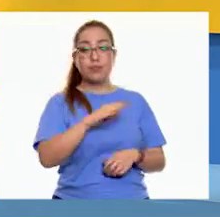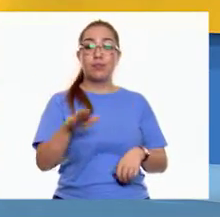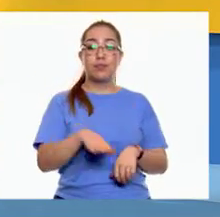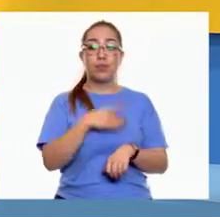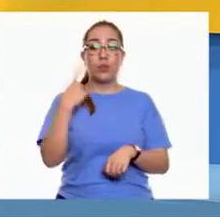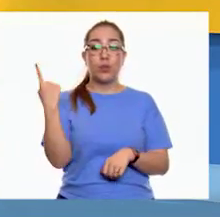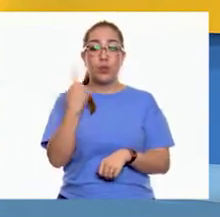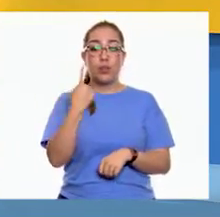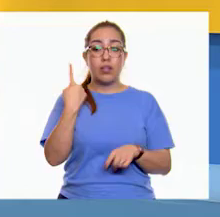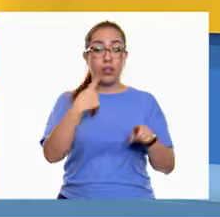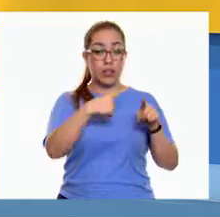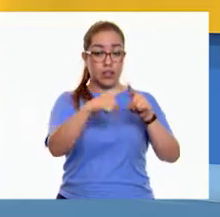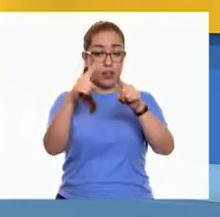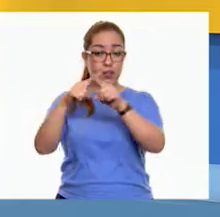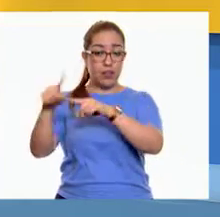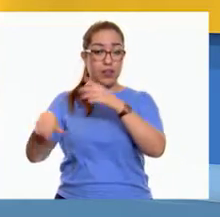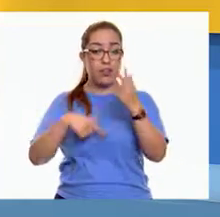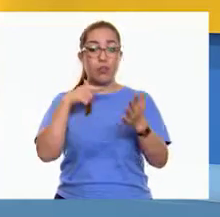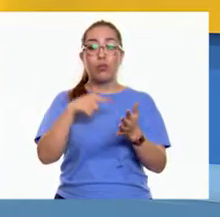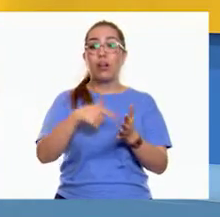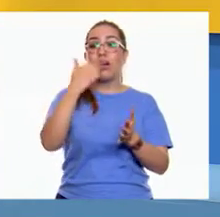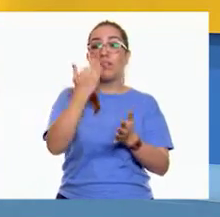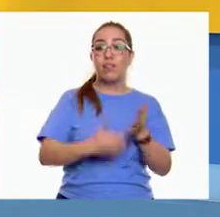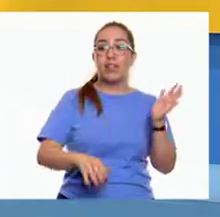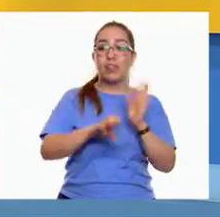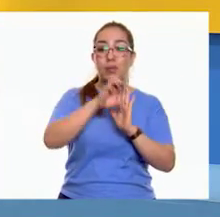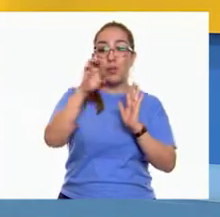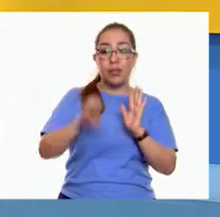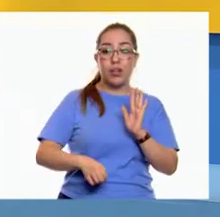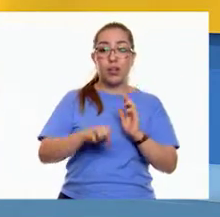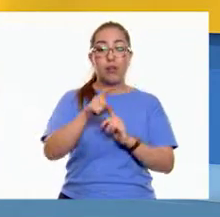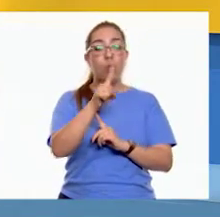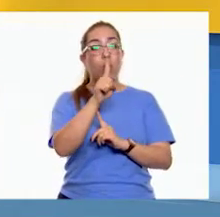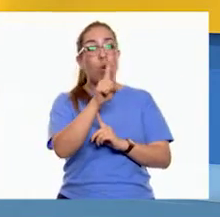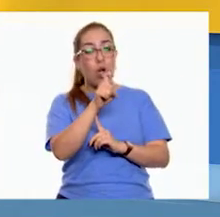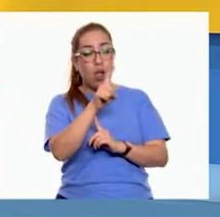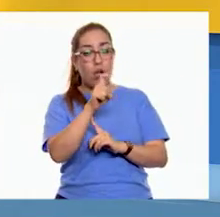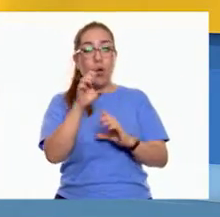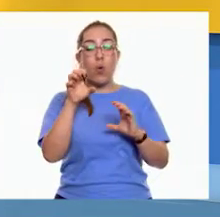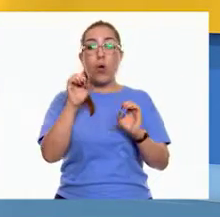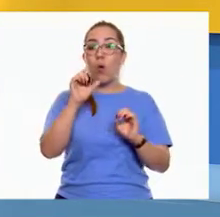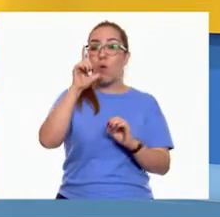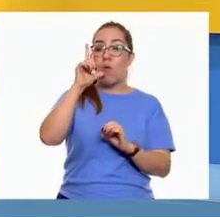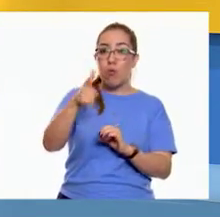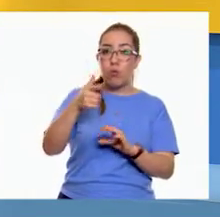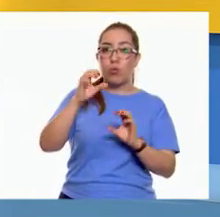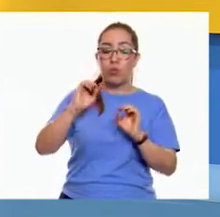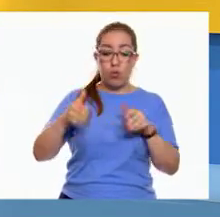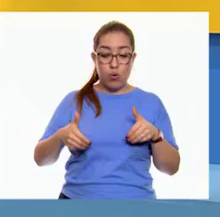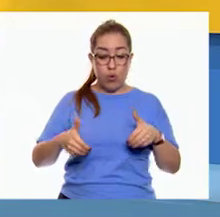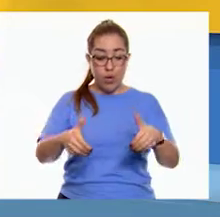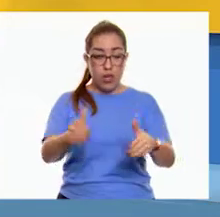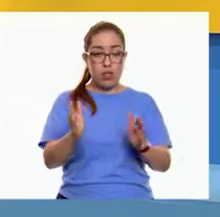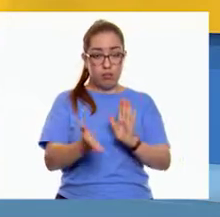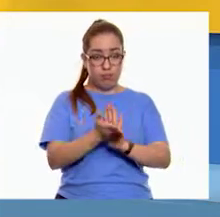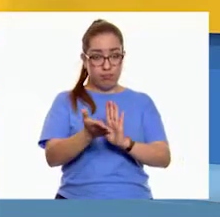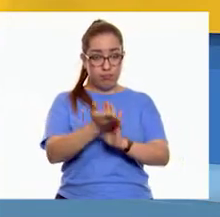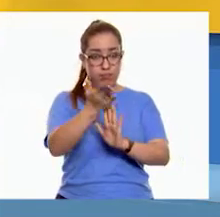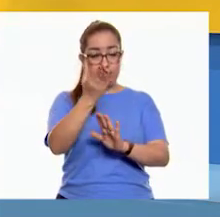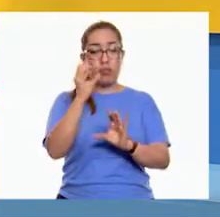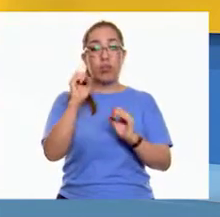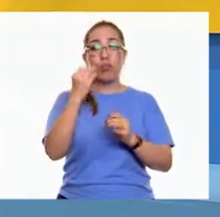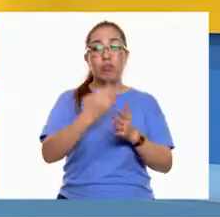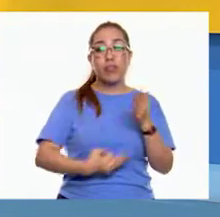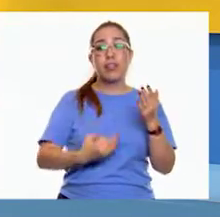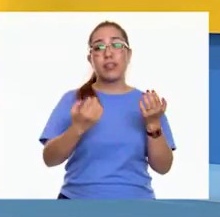la falta de servicios básicos como el agua potable y el drenaje, o la luz eléctrica y la pavimentación, y también la falta de